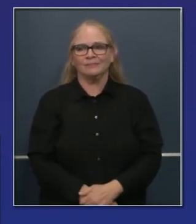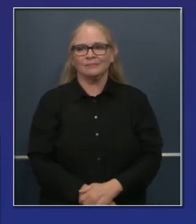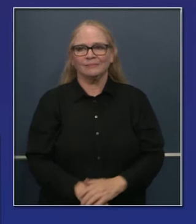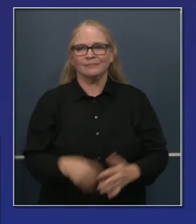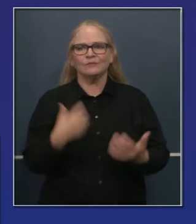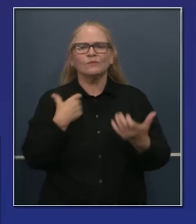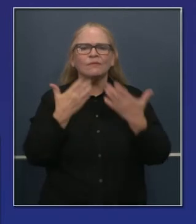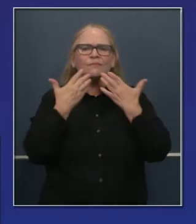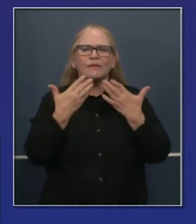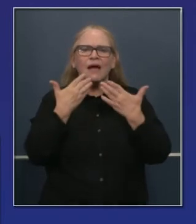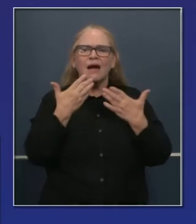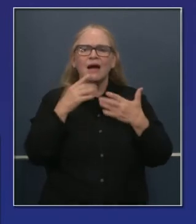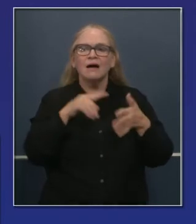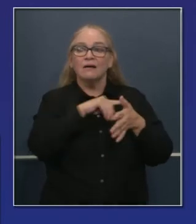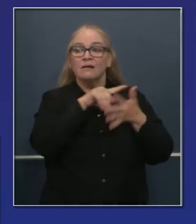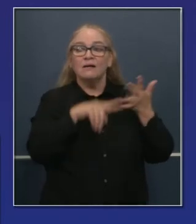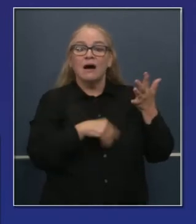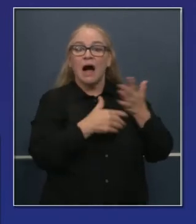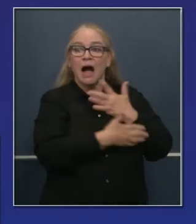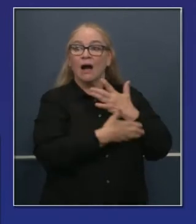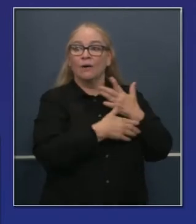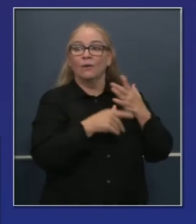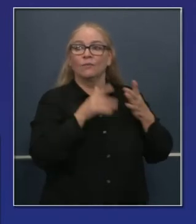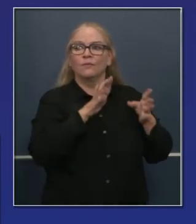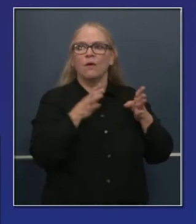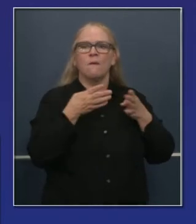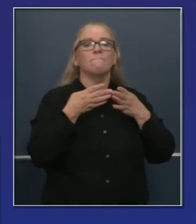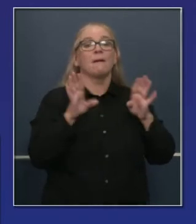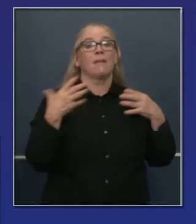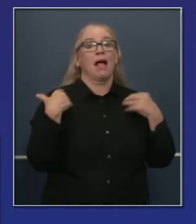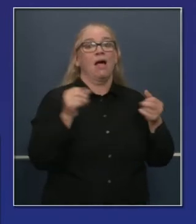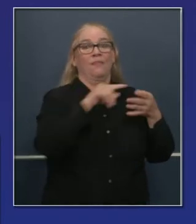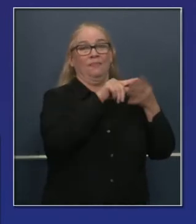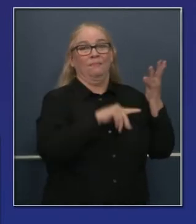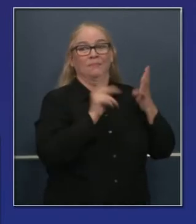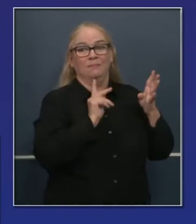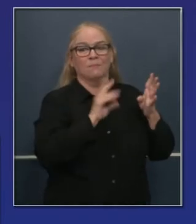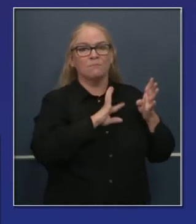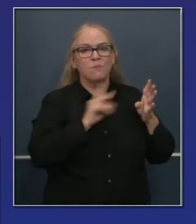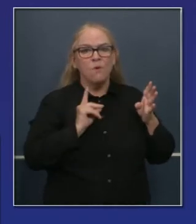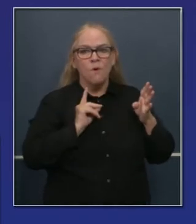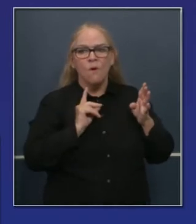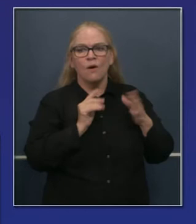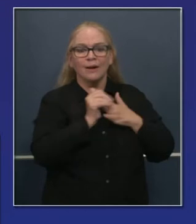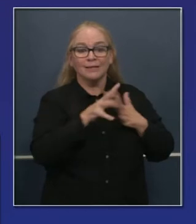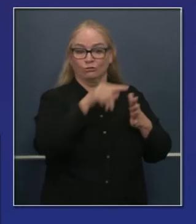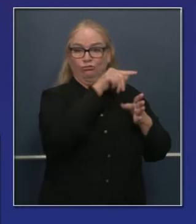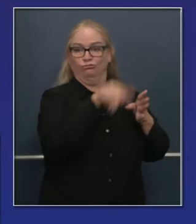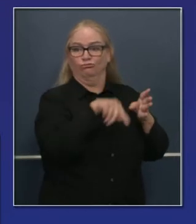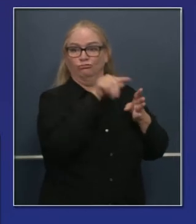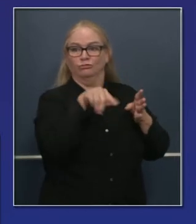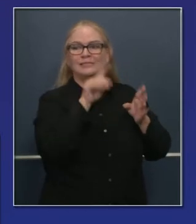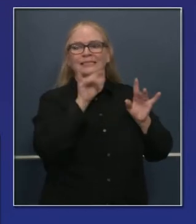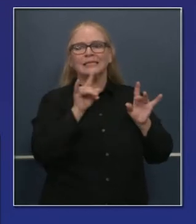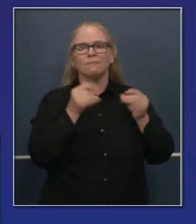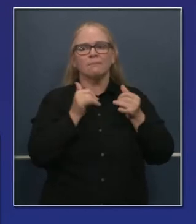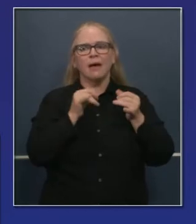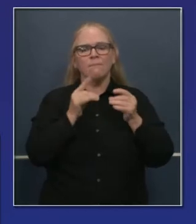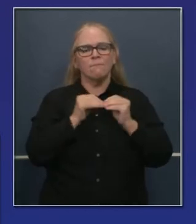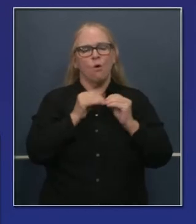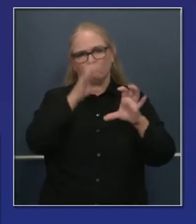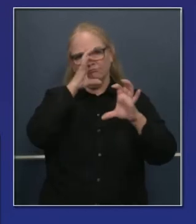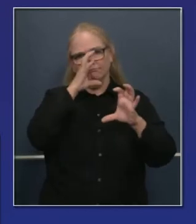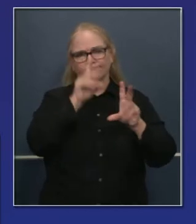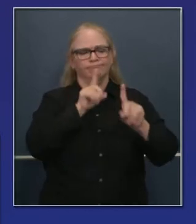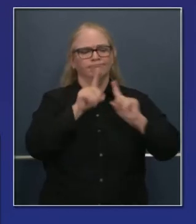orden de guardar quedarse en casa quiero dar gracias al funcionario de salubridad en ese condado por su liderazgo así que amador